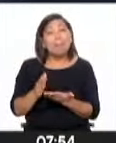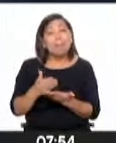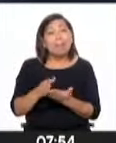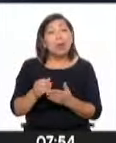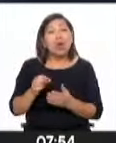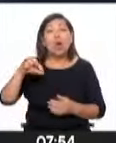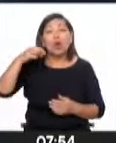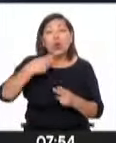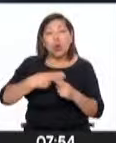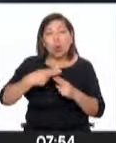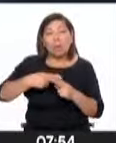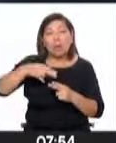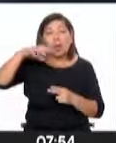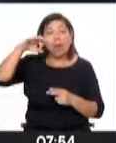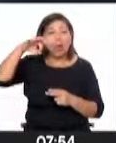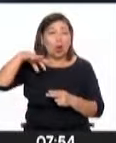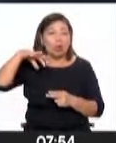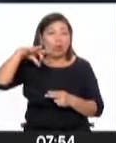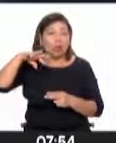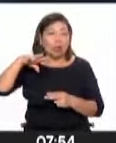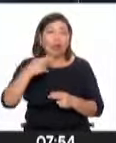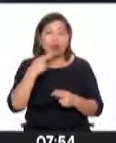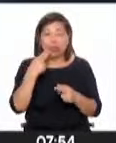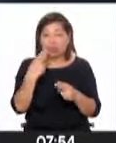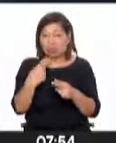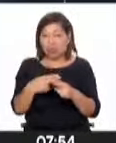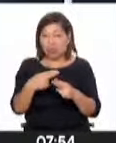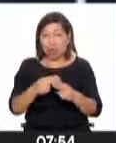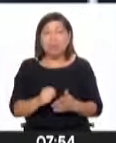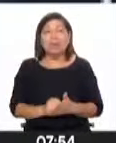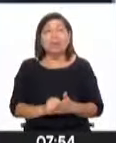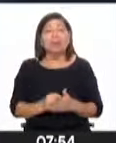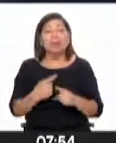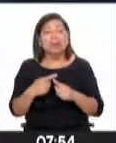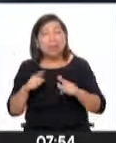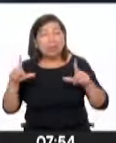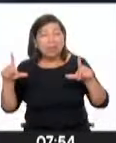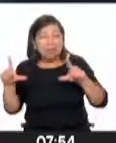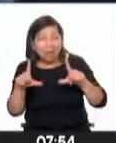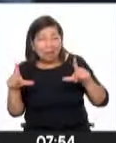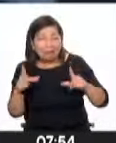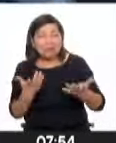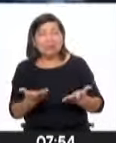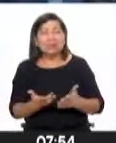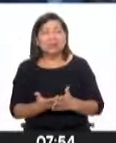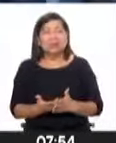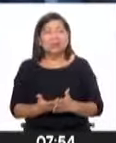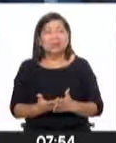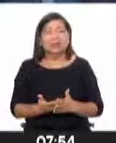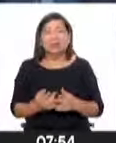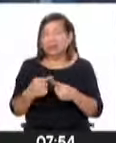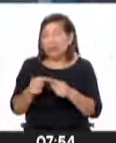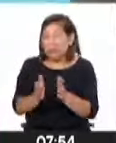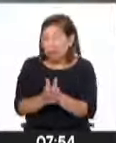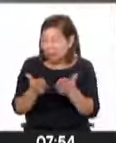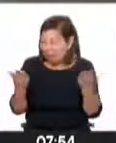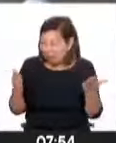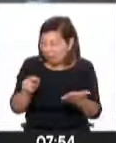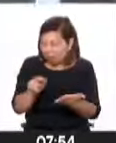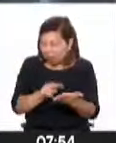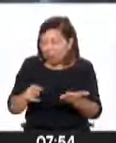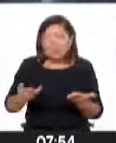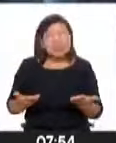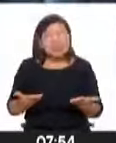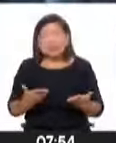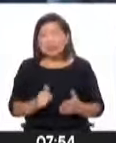gota a gota, ¿no? Cada vez con más frecuencia vemos reportajes en la televisión, en los diarios,